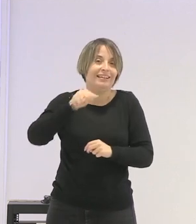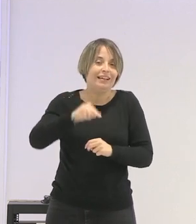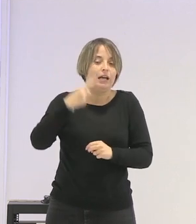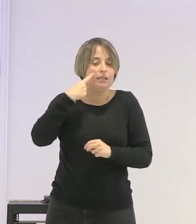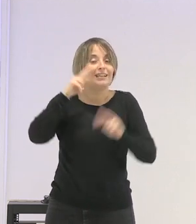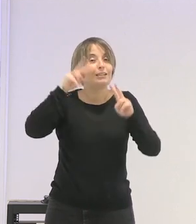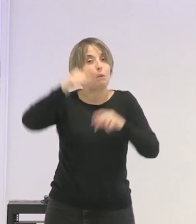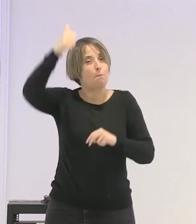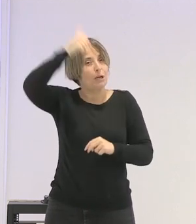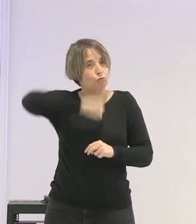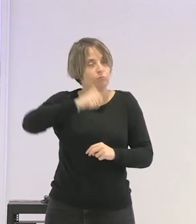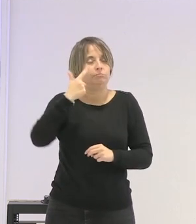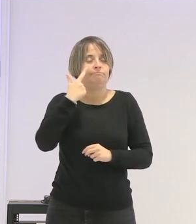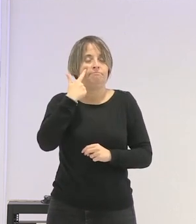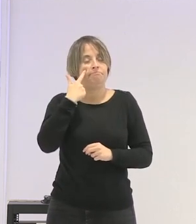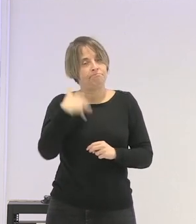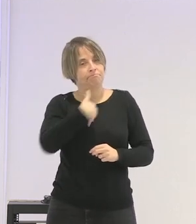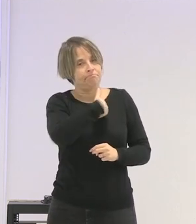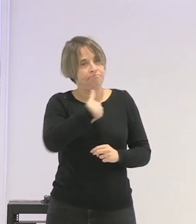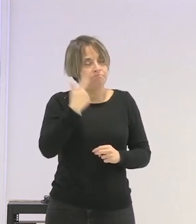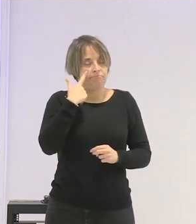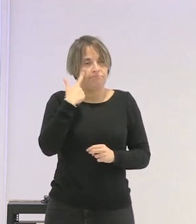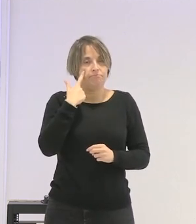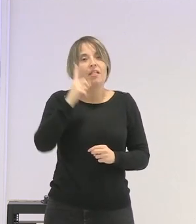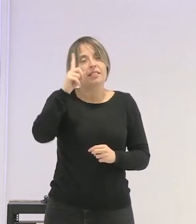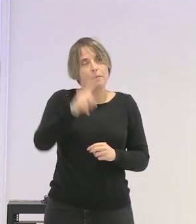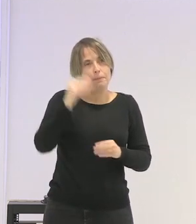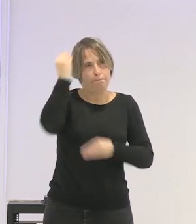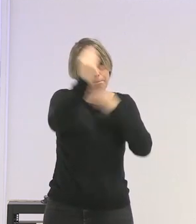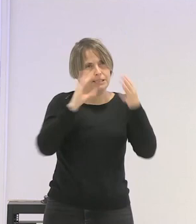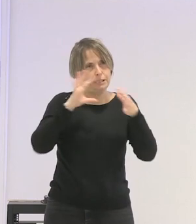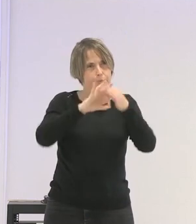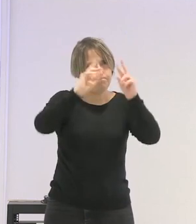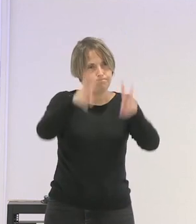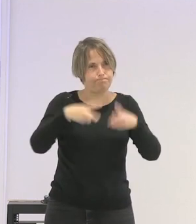de la masculinidad que yo creo que también se podría pensar.